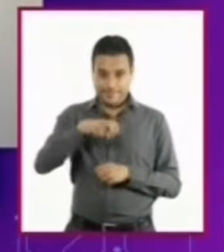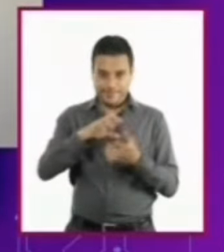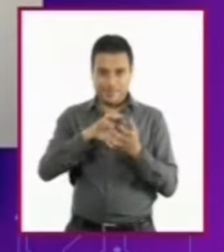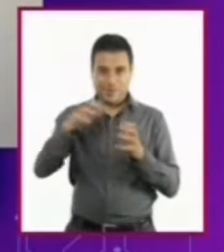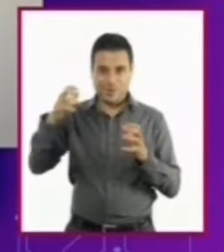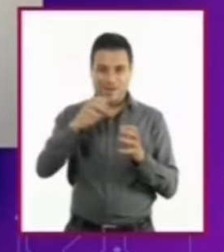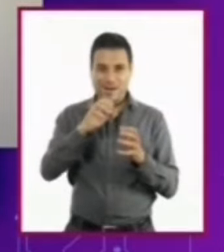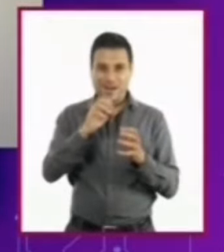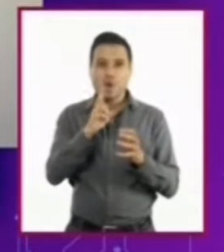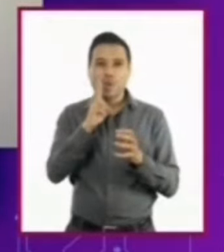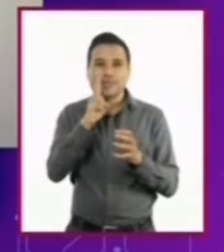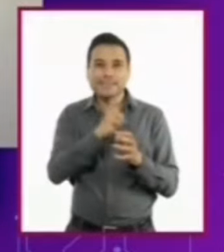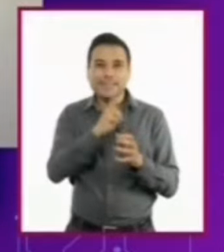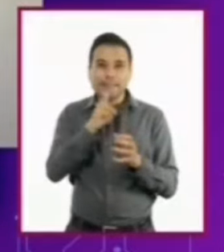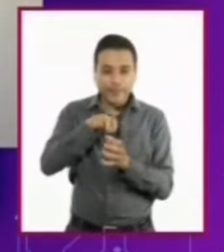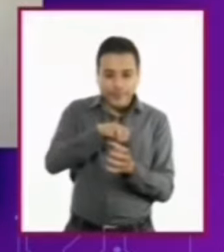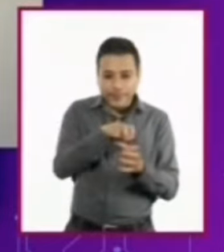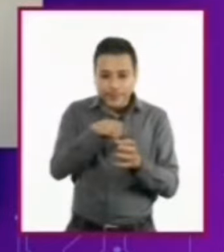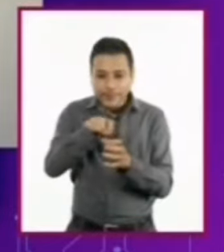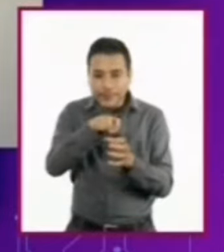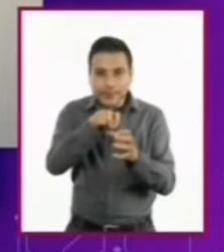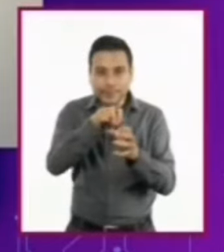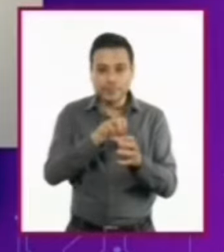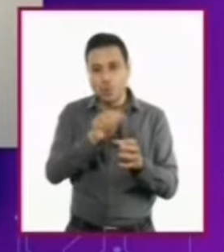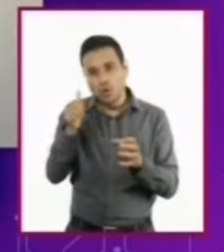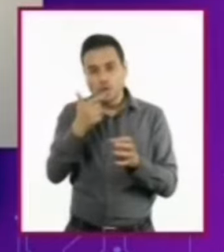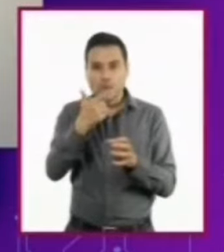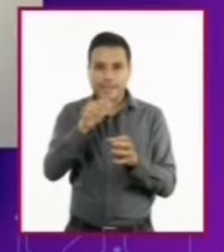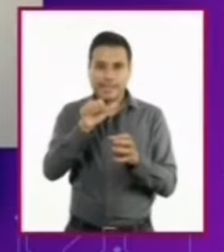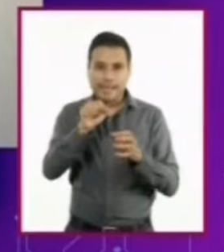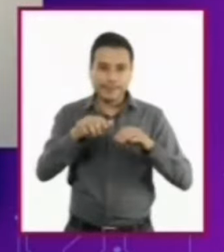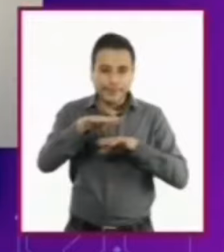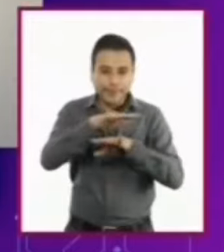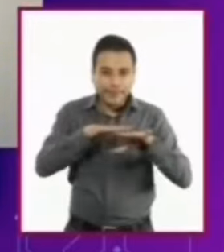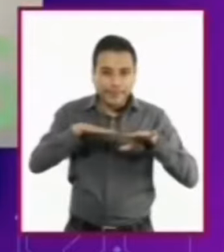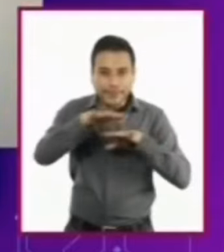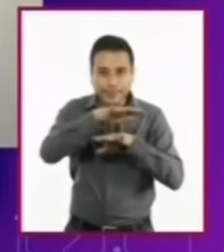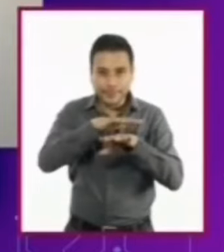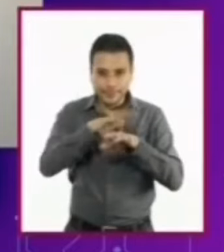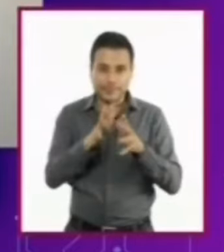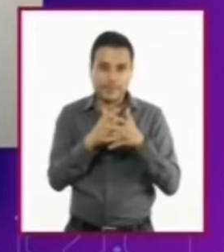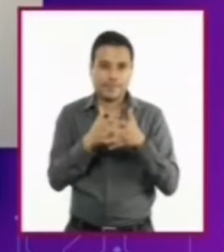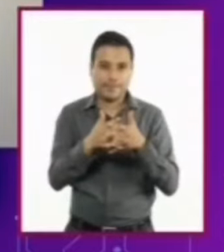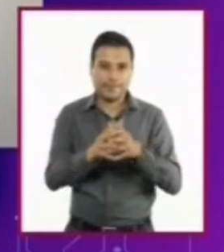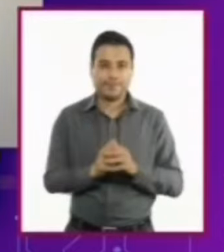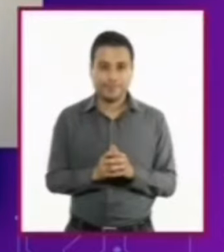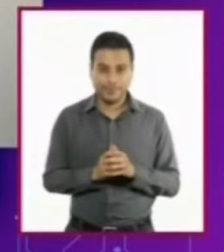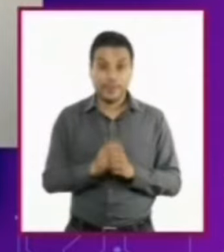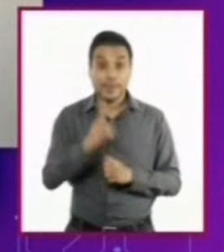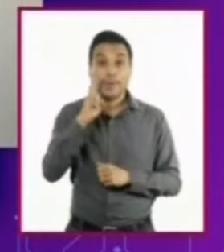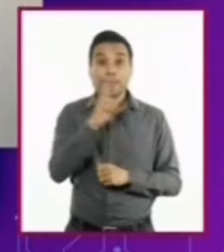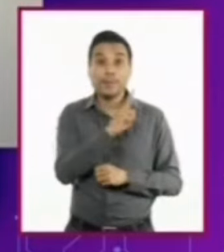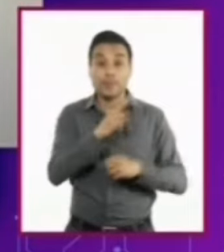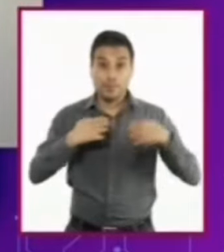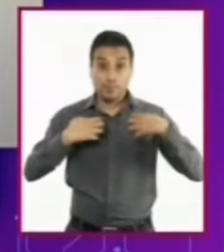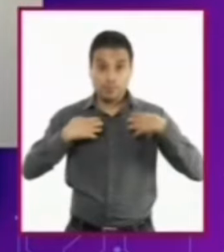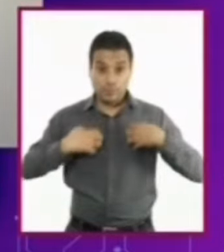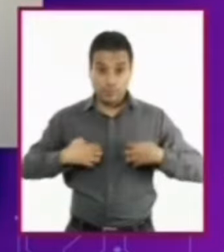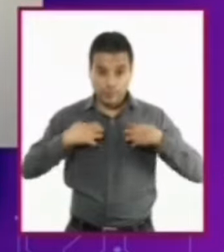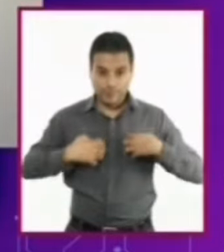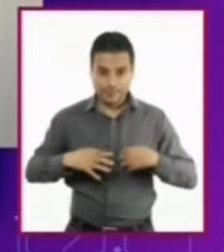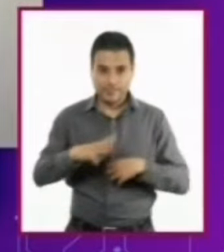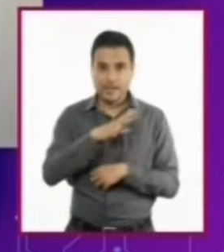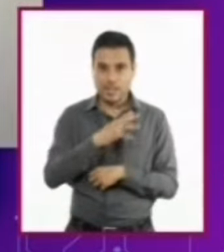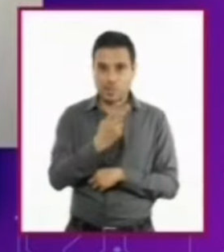este punto sigue mezclado con el resto de los gases que forman el aire. Cada pulmón está dividido en lóbulos. El pulmón